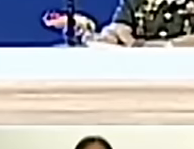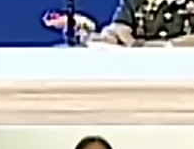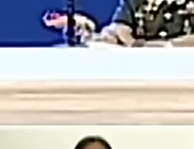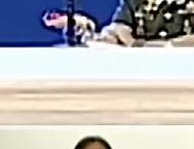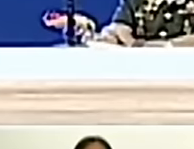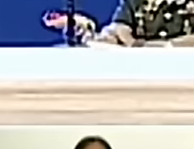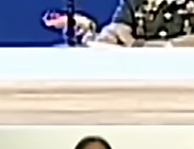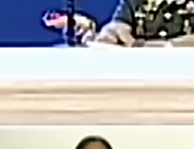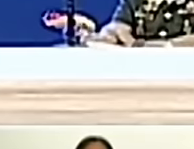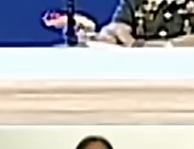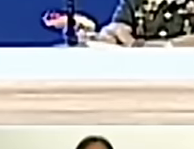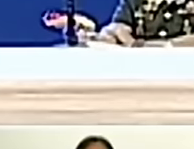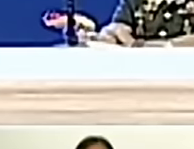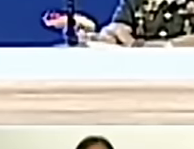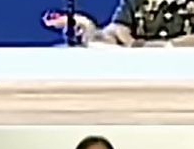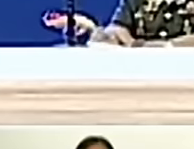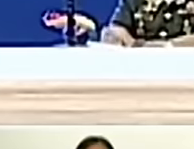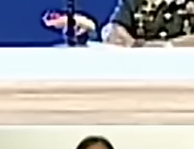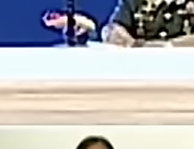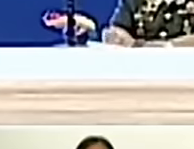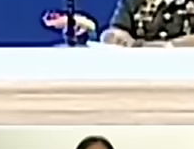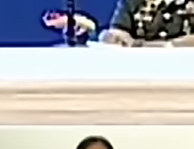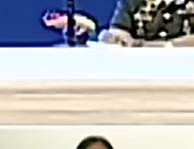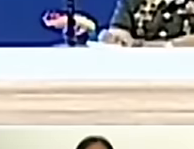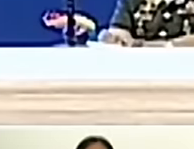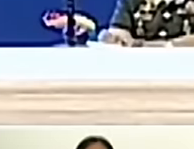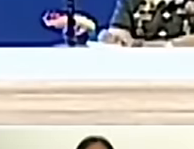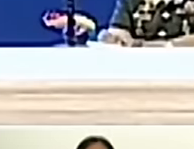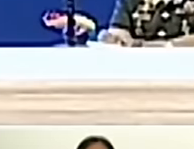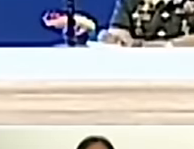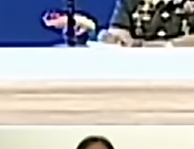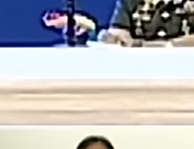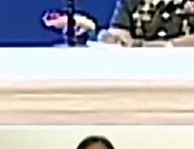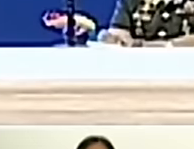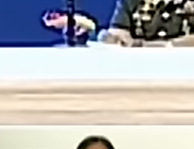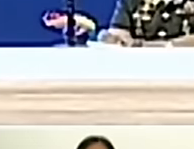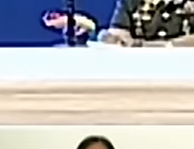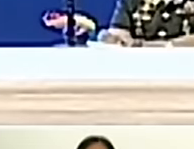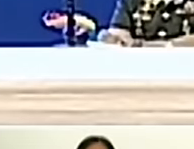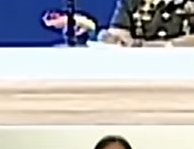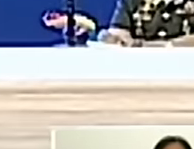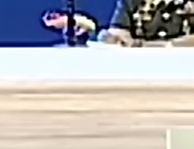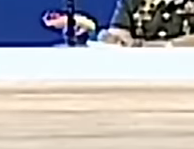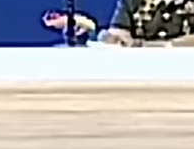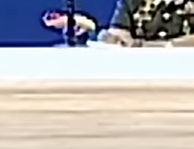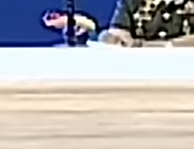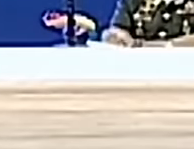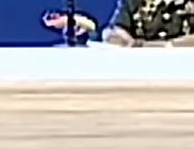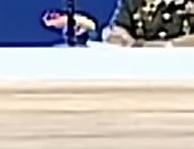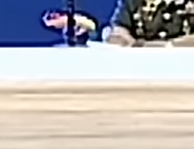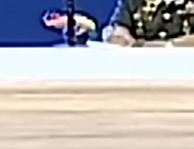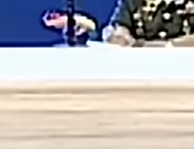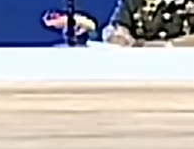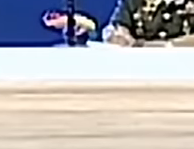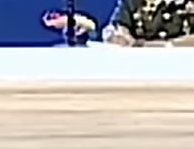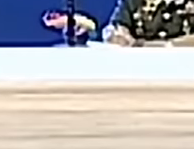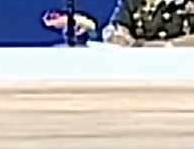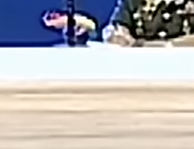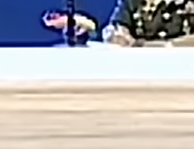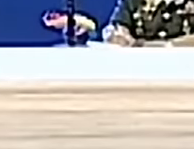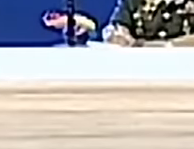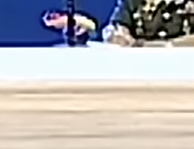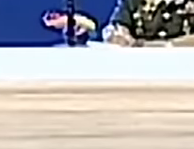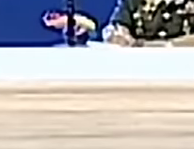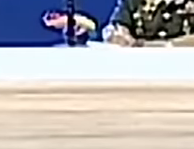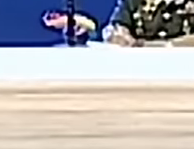ser solucionada, que no está solucionado. El primer efecto legal mundial ante Naciones